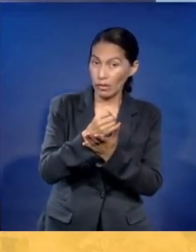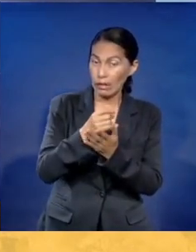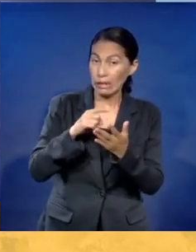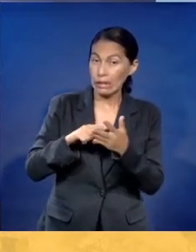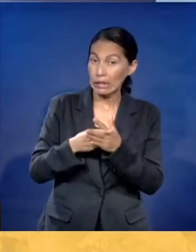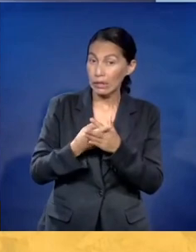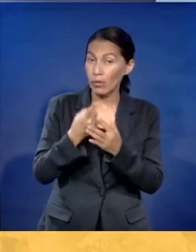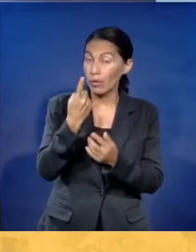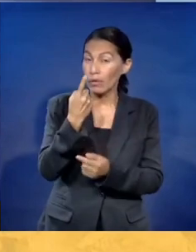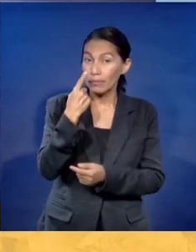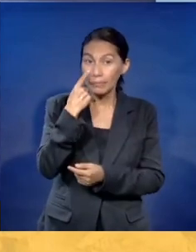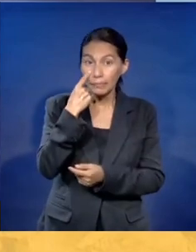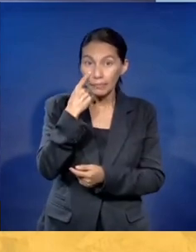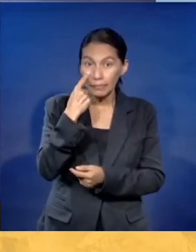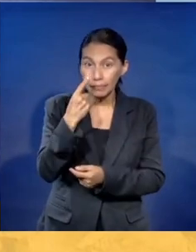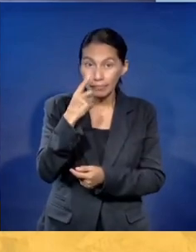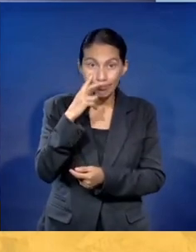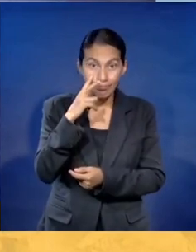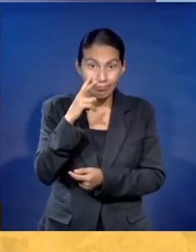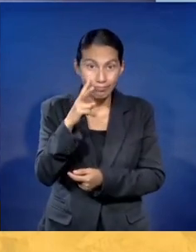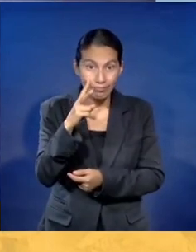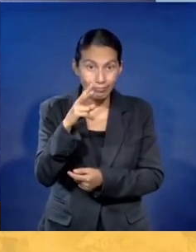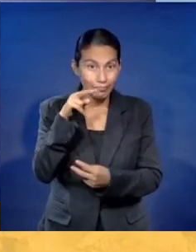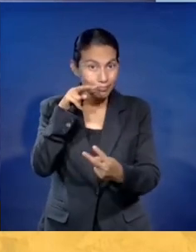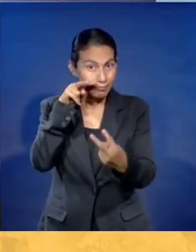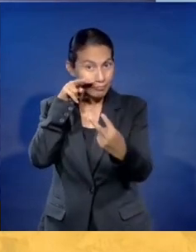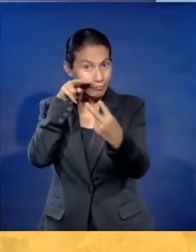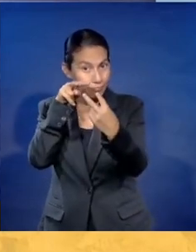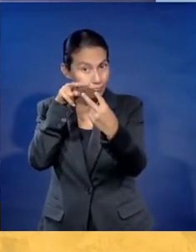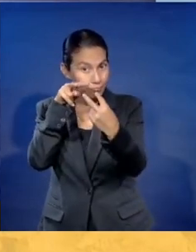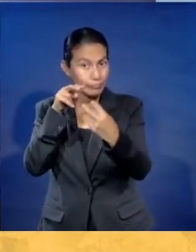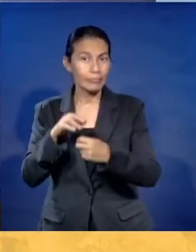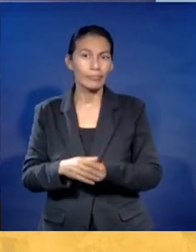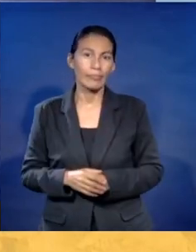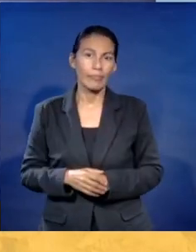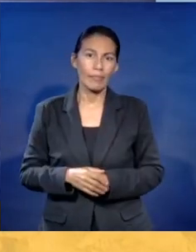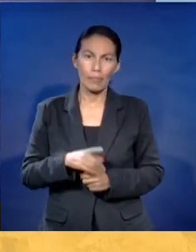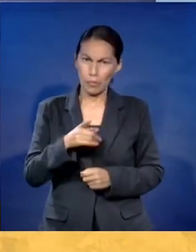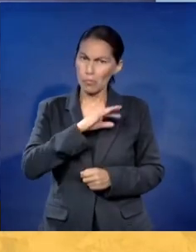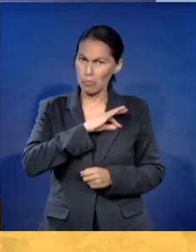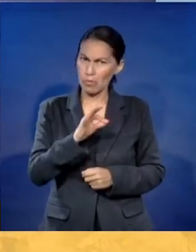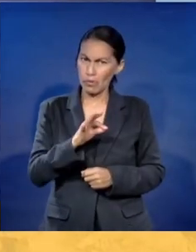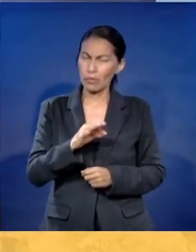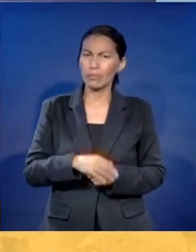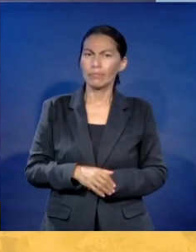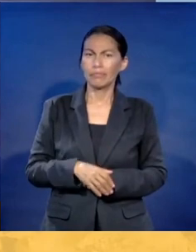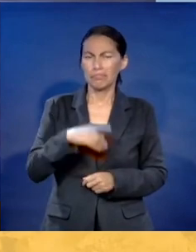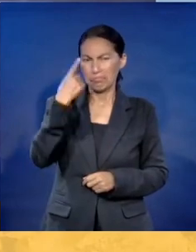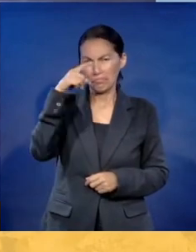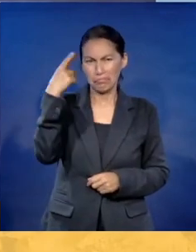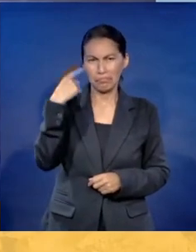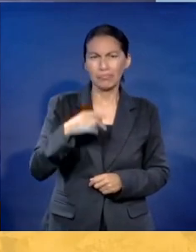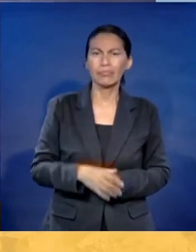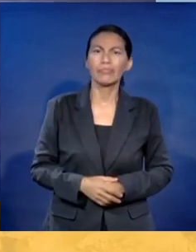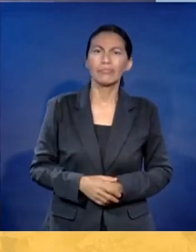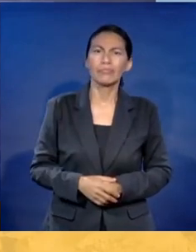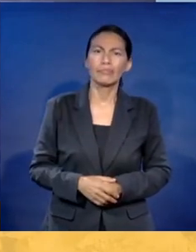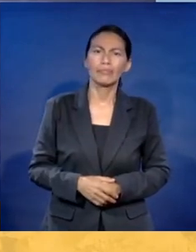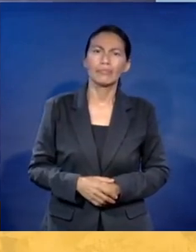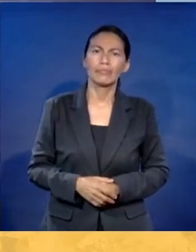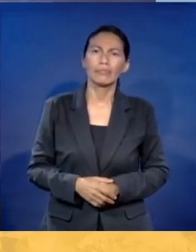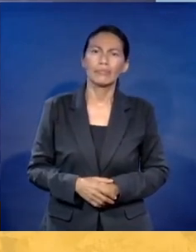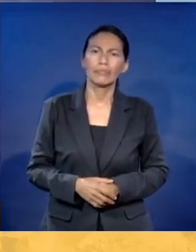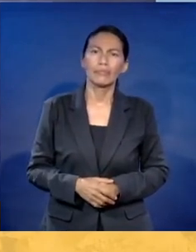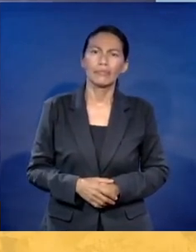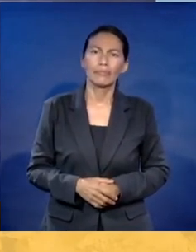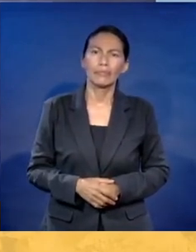entonces si usted quiere detener algo de eso mientras se puede Es bien fácil en dos pasos en